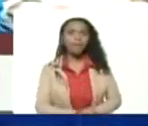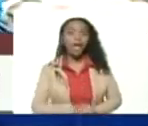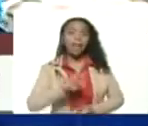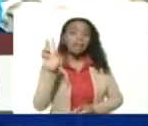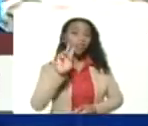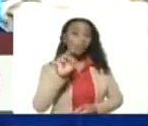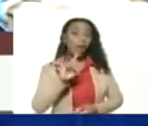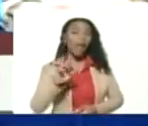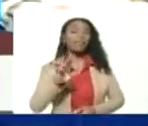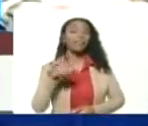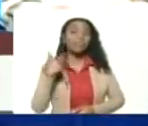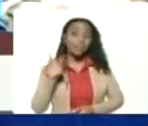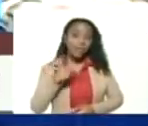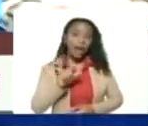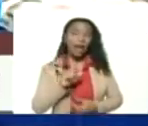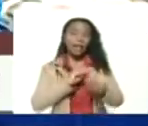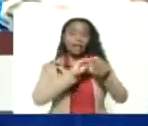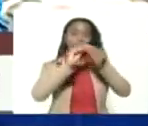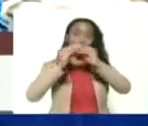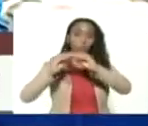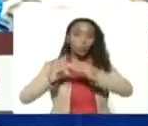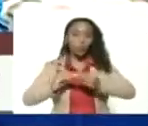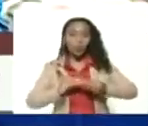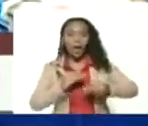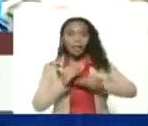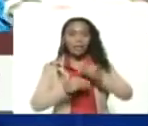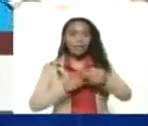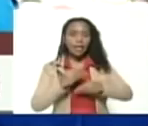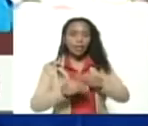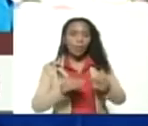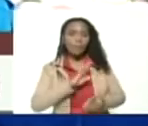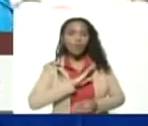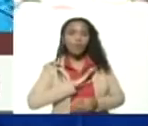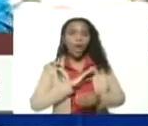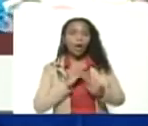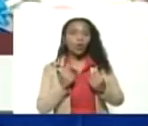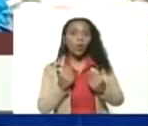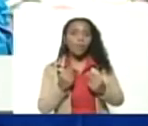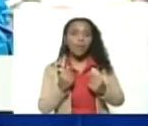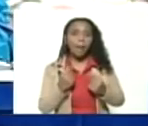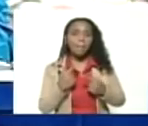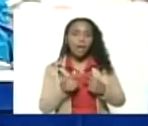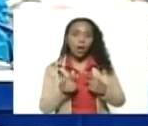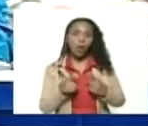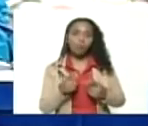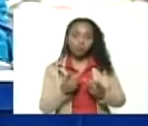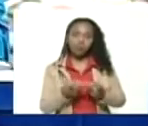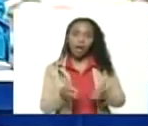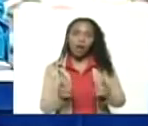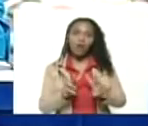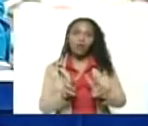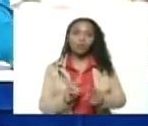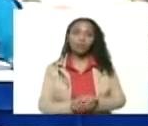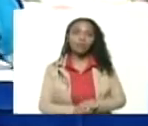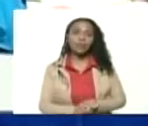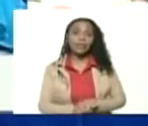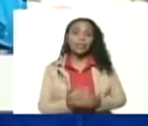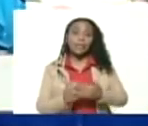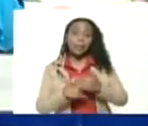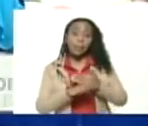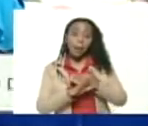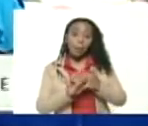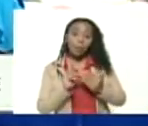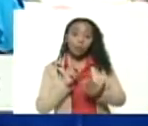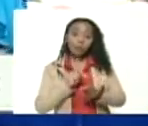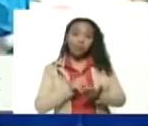Venezuela tiene que ir creando, seguir creando su propia economía, pero virtuosa. Y vamos a llegar a un